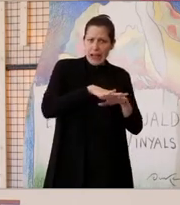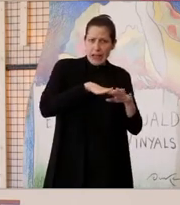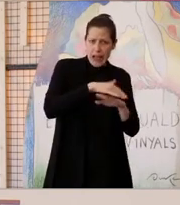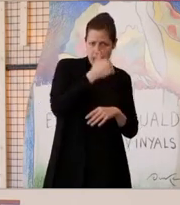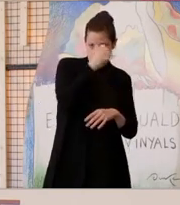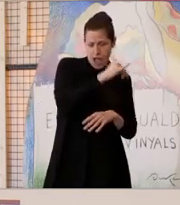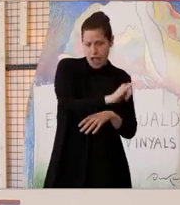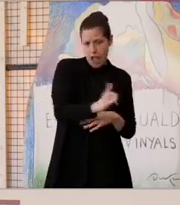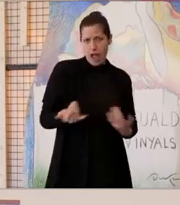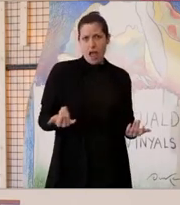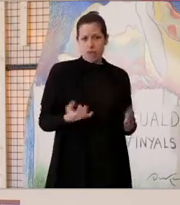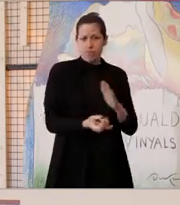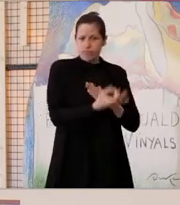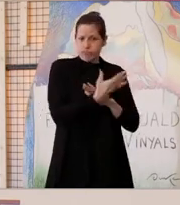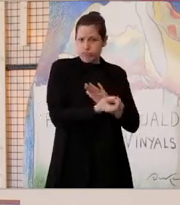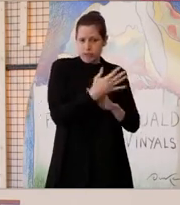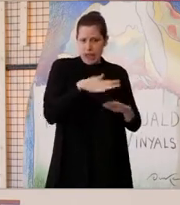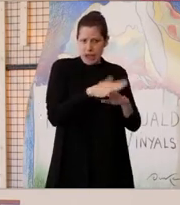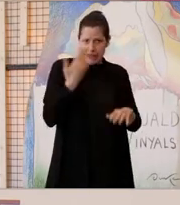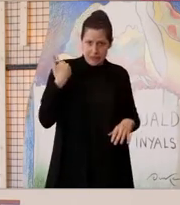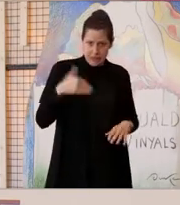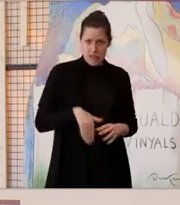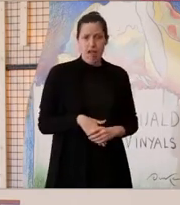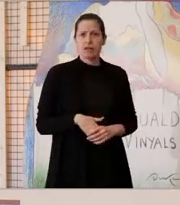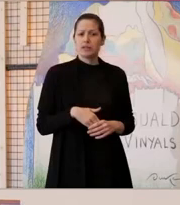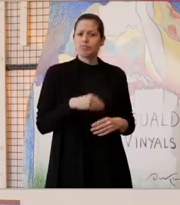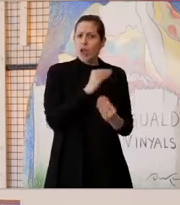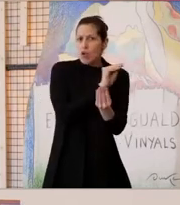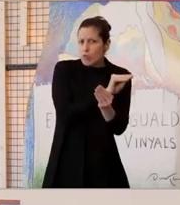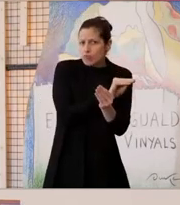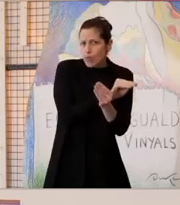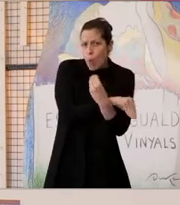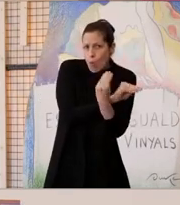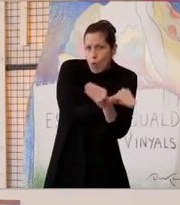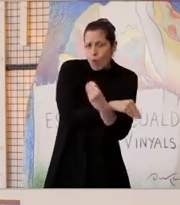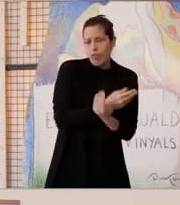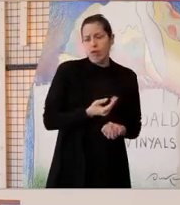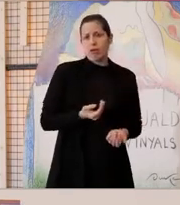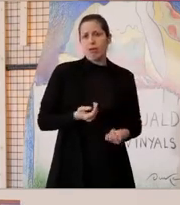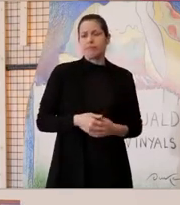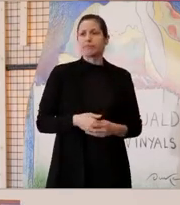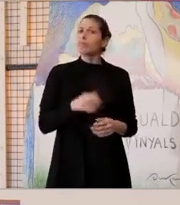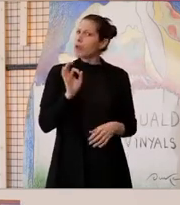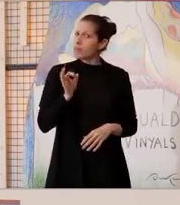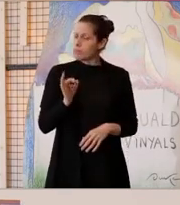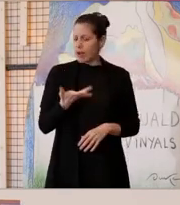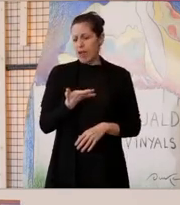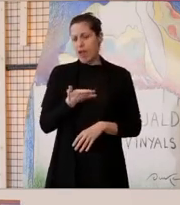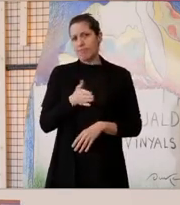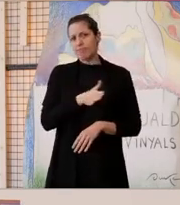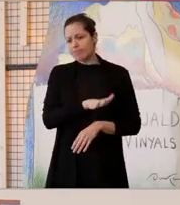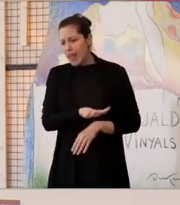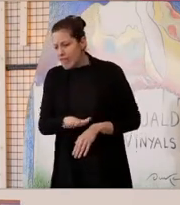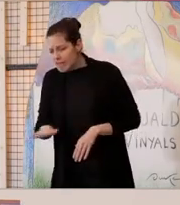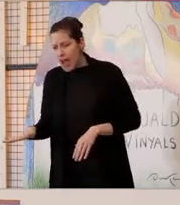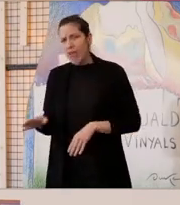creadas Y sí que se cuidan Es verdad que los cuidados de infancia mayores personas